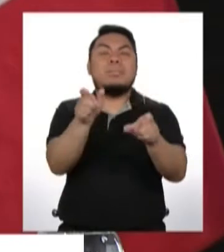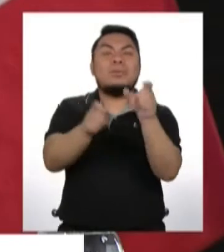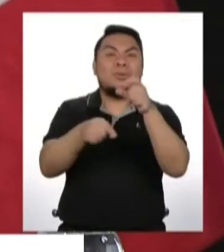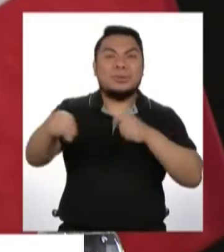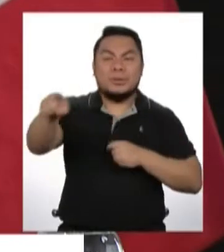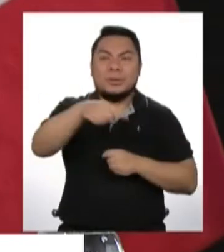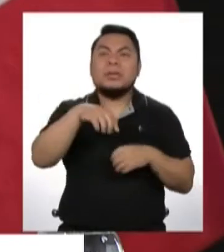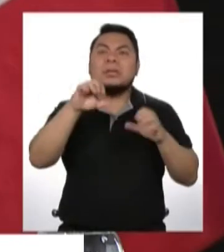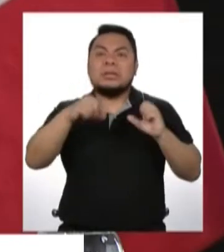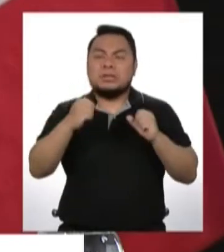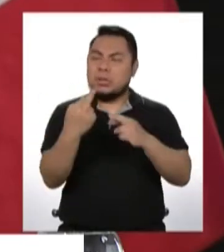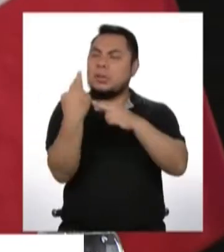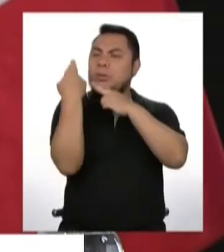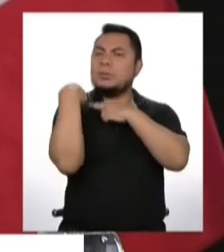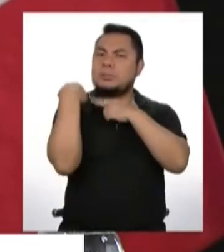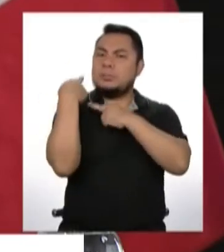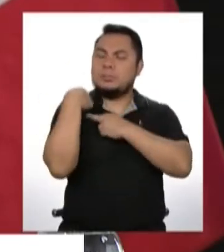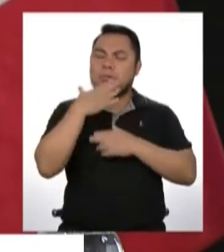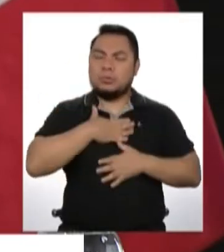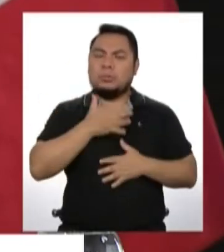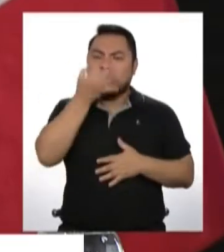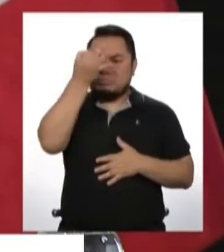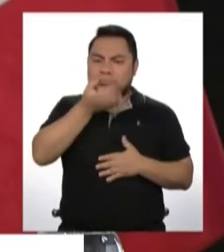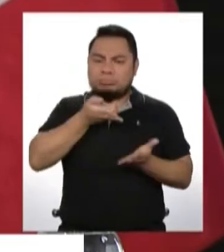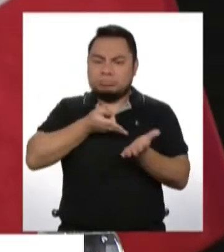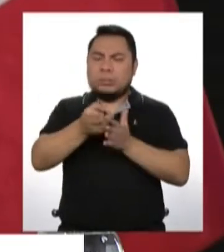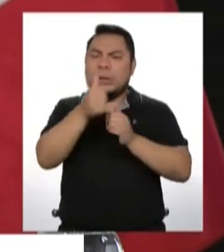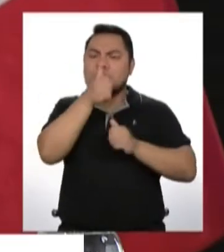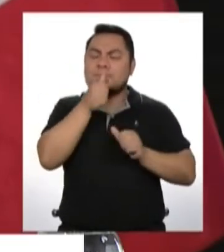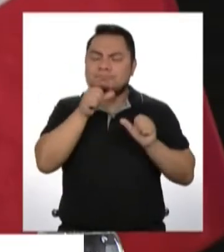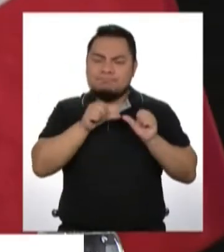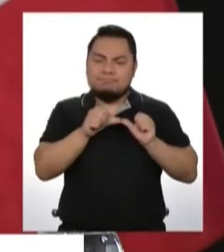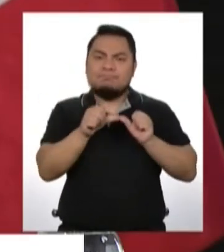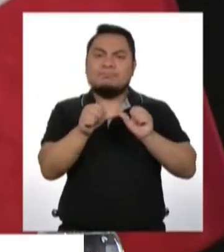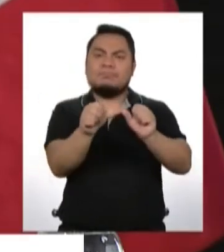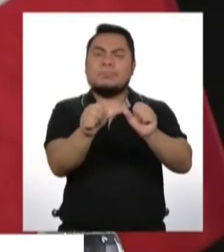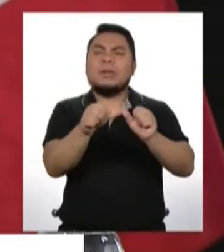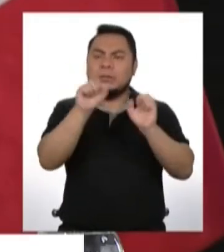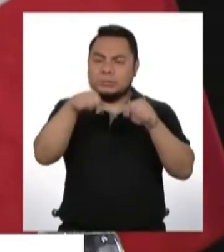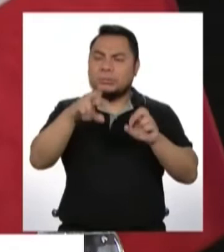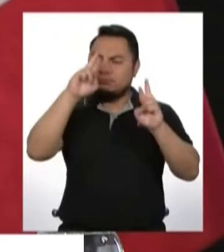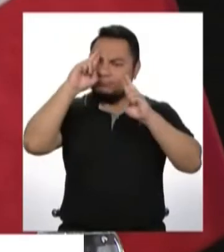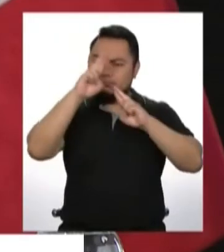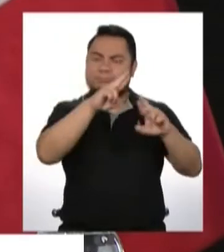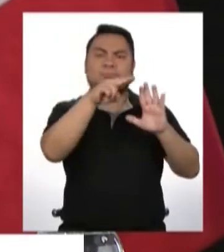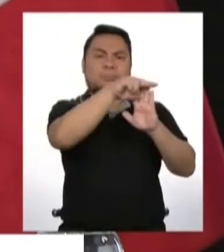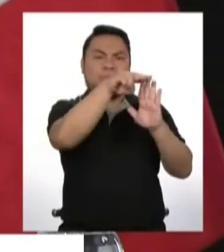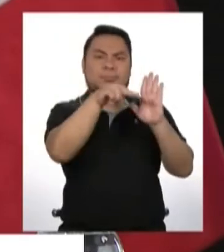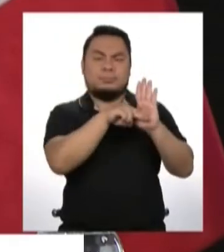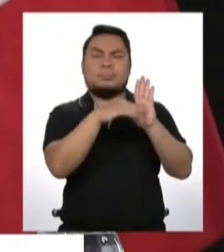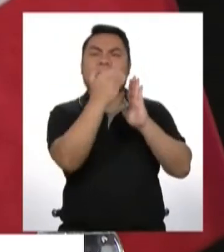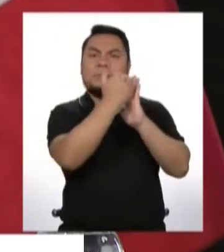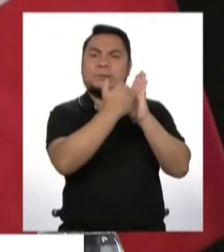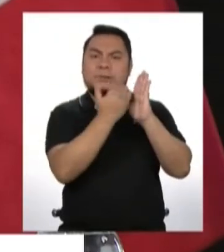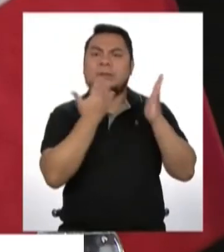que disciplinada y es perseverante en el cumplimiento de lo que está establecido como la